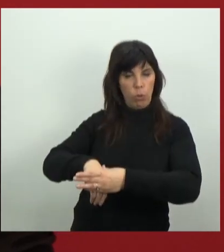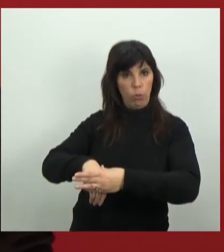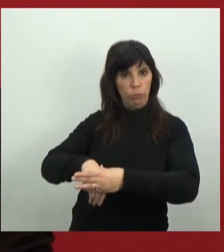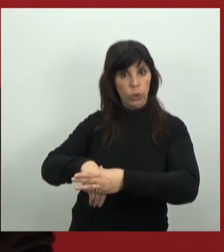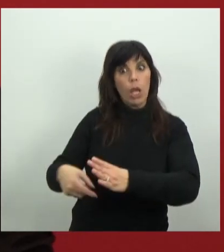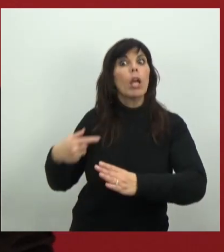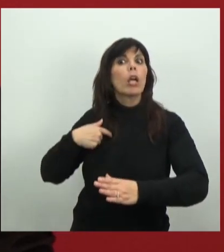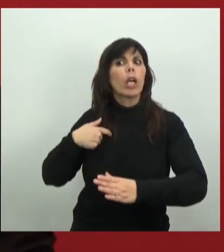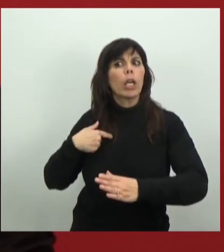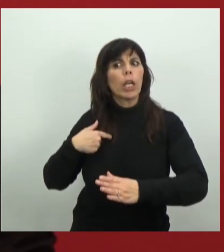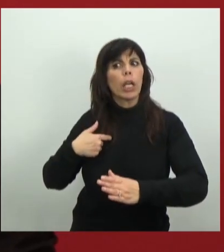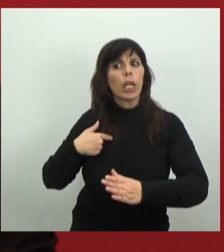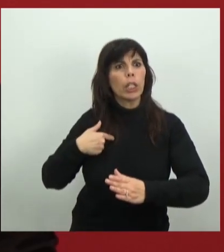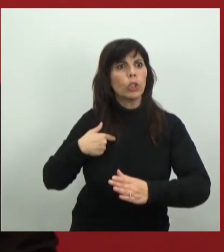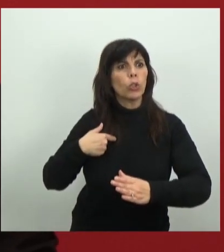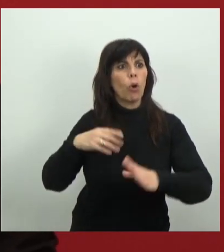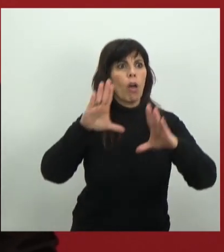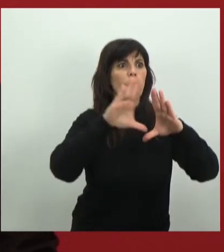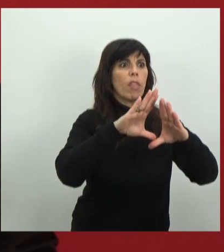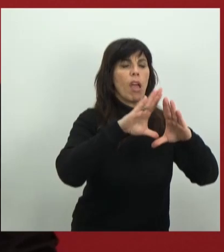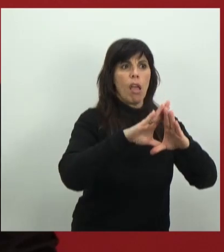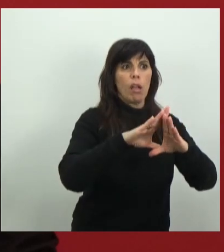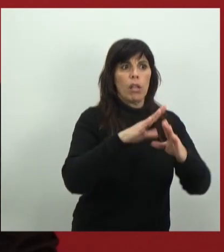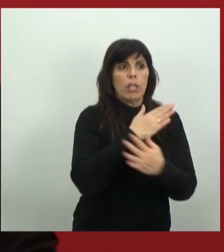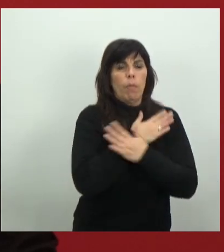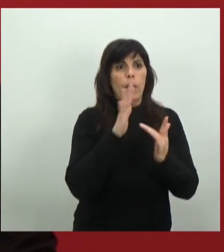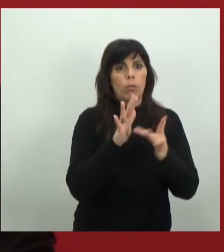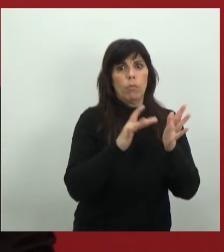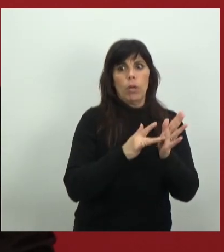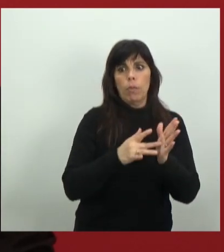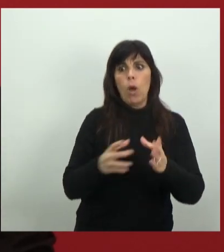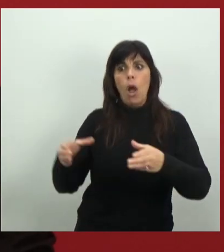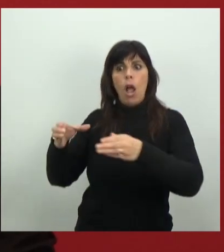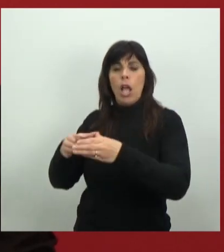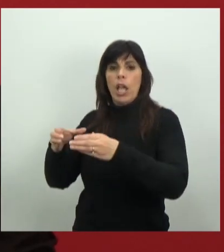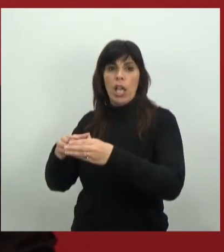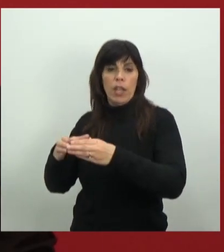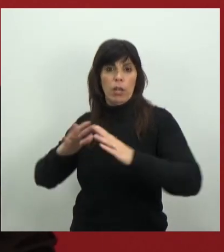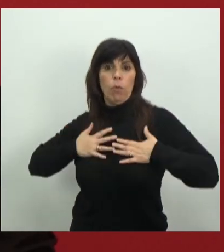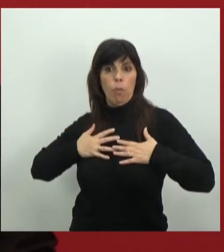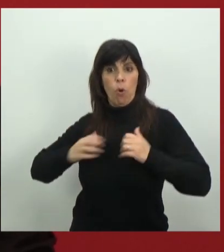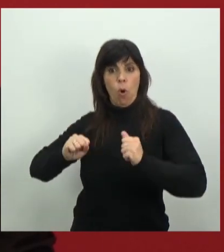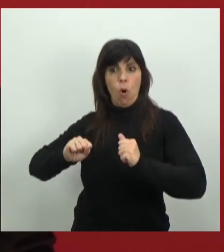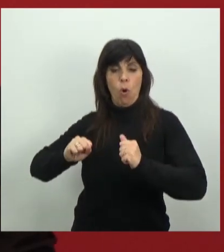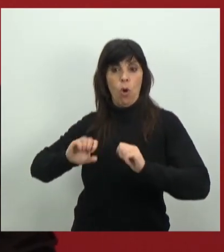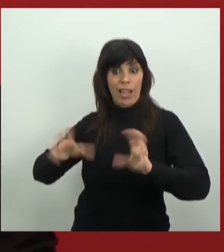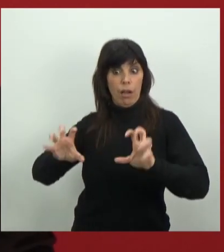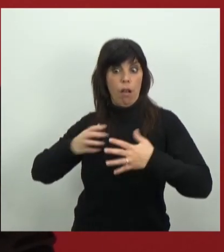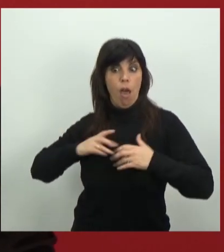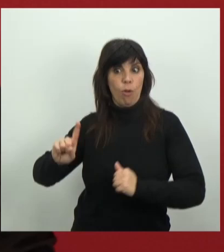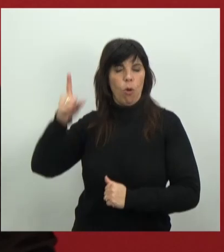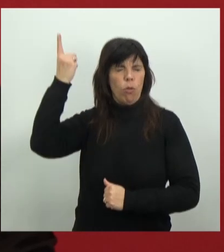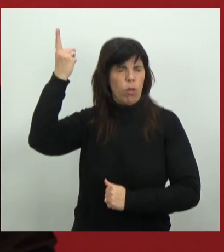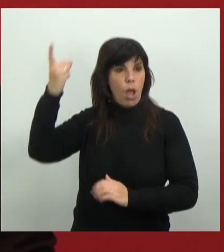y de la Iglesia Pasión por Cristo. Los tuve que alejar. ¿Por qué? Porque no querían ser libres. Le